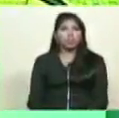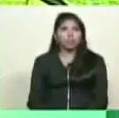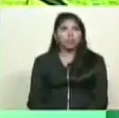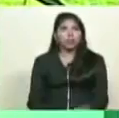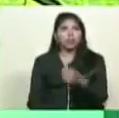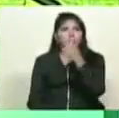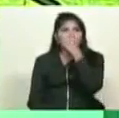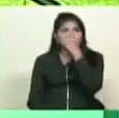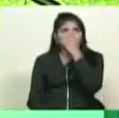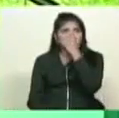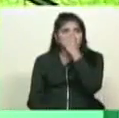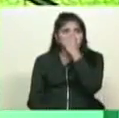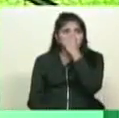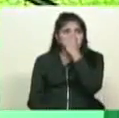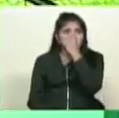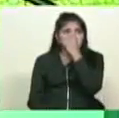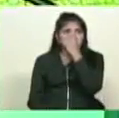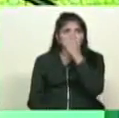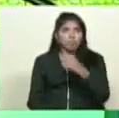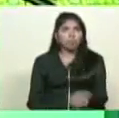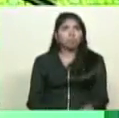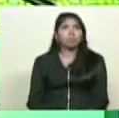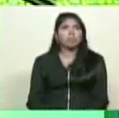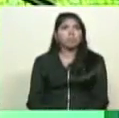Fíjense ustedes, muy importante lo que...